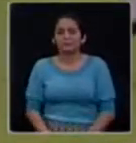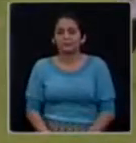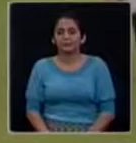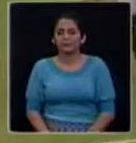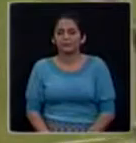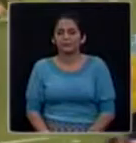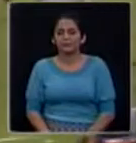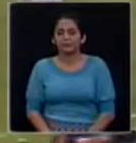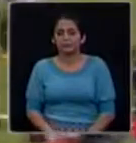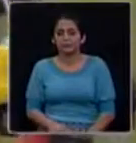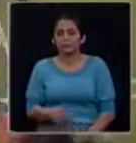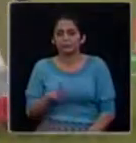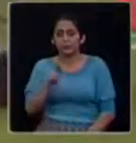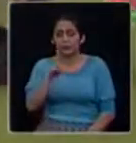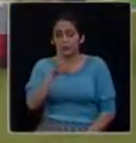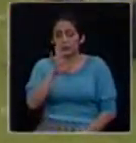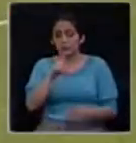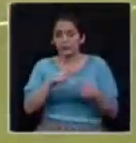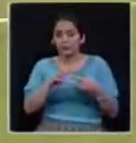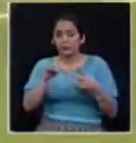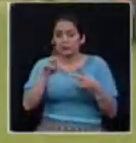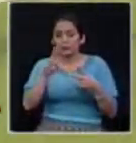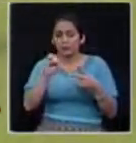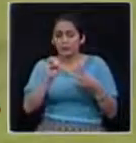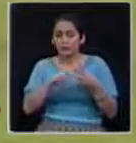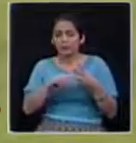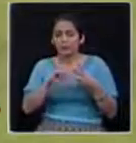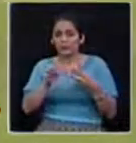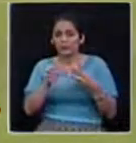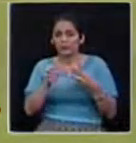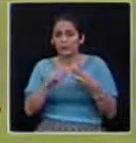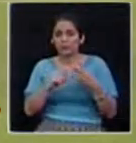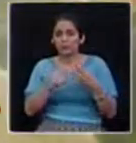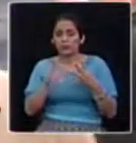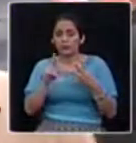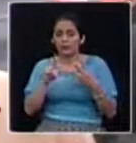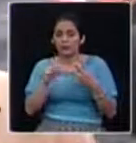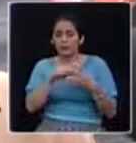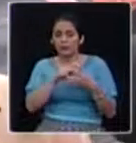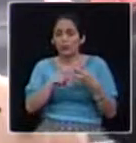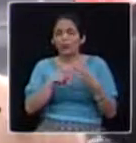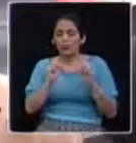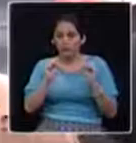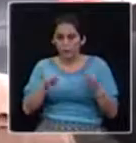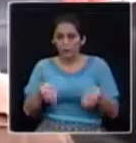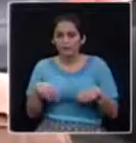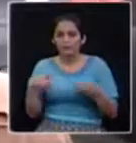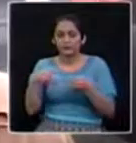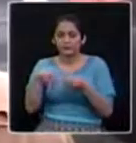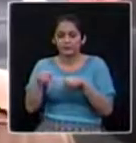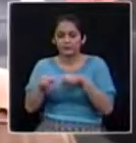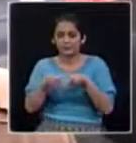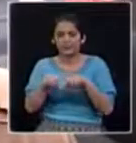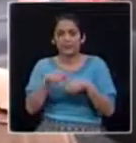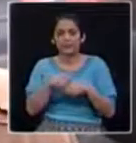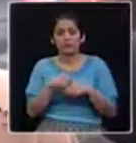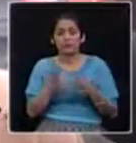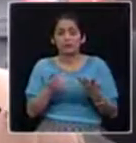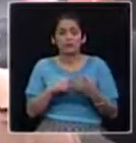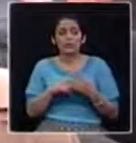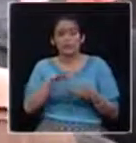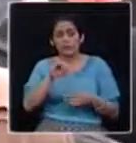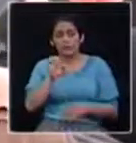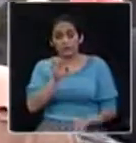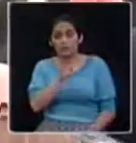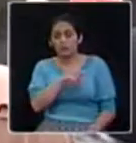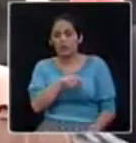Ruth de Loyola, Mario Pineda, Cristian Alemán y Jefferson Mena. Sí, por ahí ya Pineda ya está entrenando normalmente con el grupo. Ya